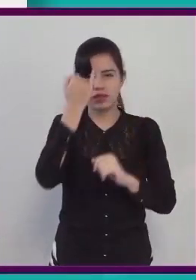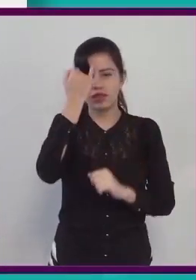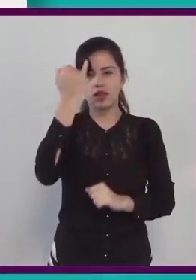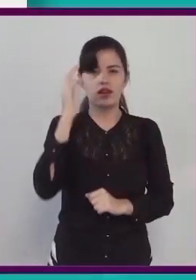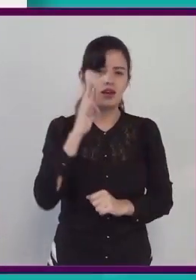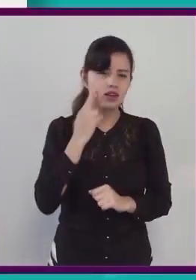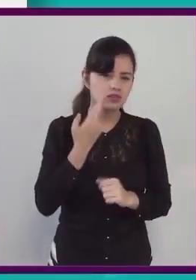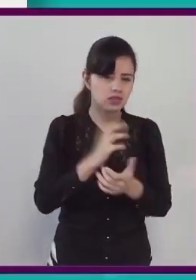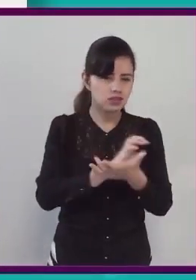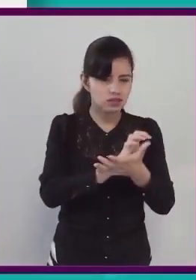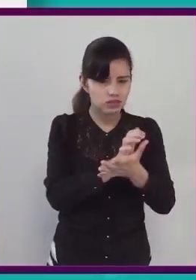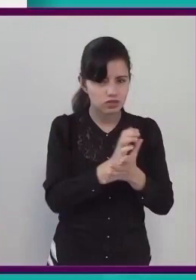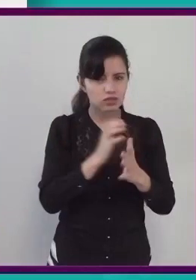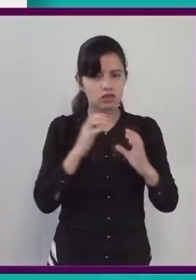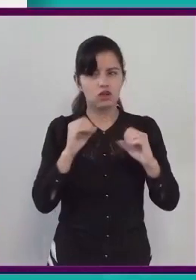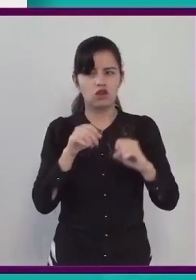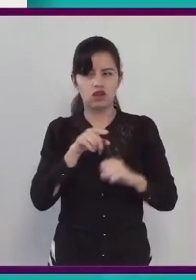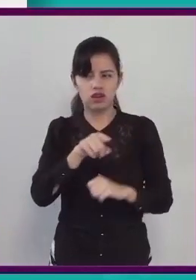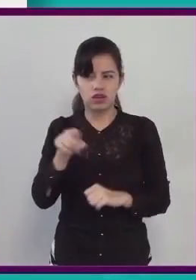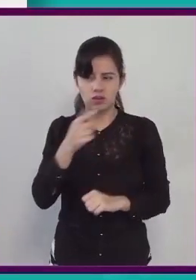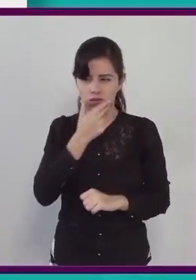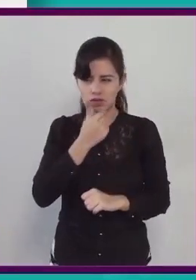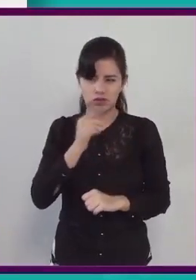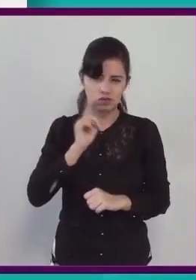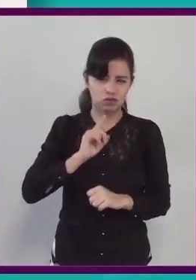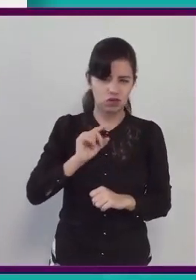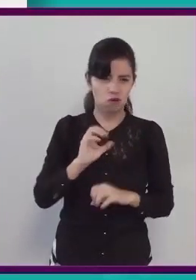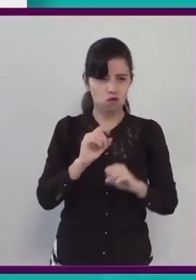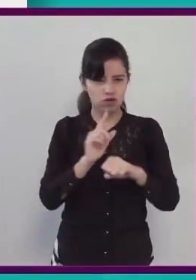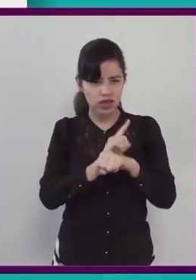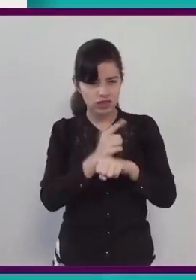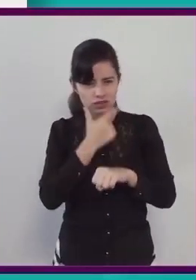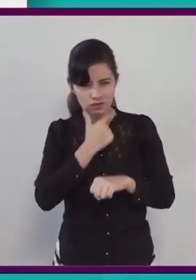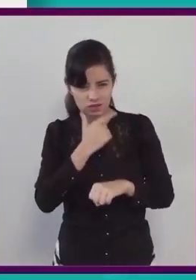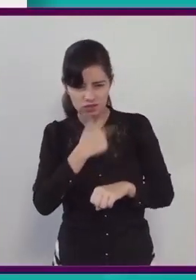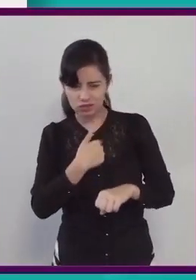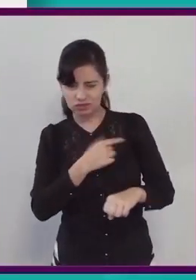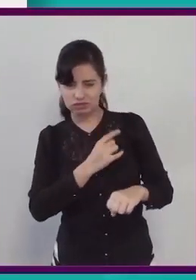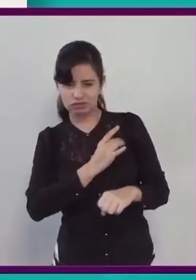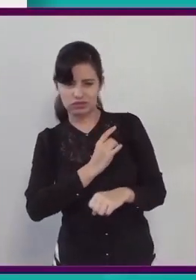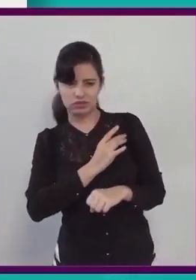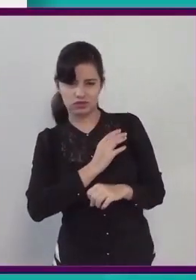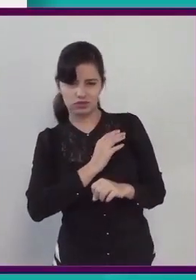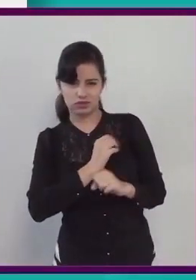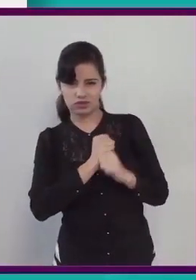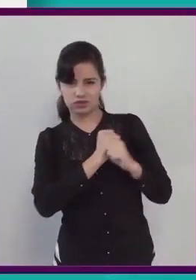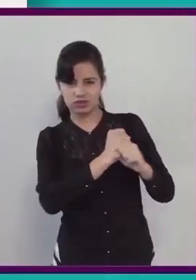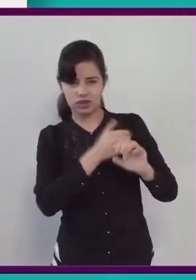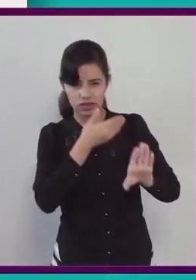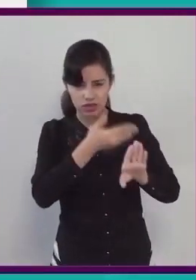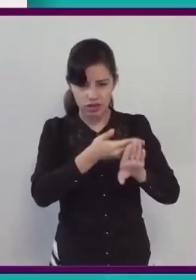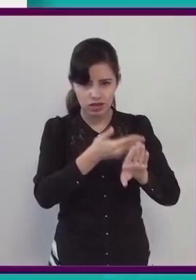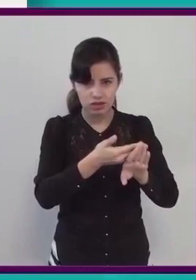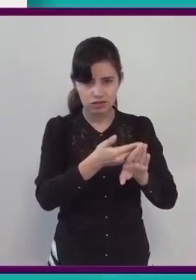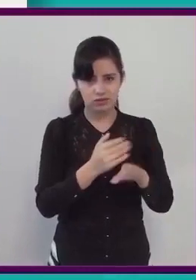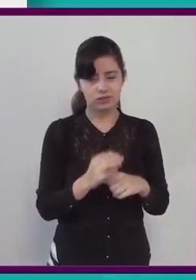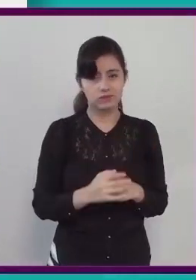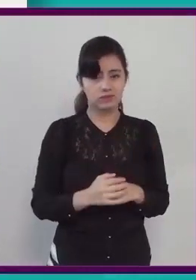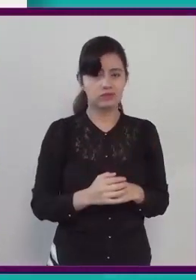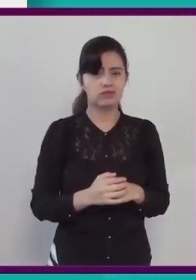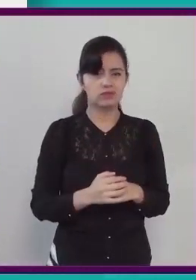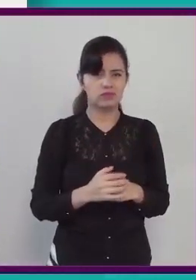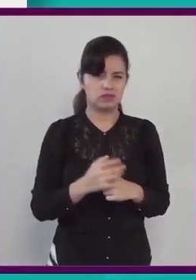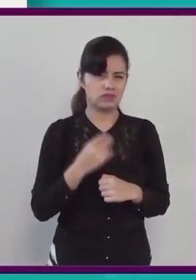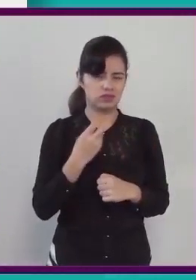más oscuras de nuestra sociedad, ¿no? Con ideas racistas o clasistas o sexistas